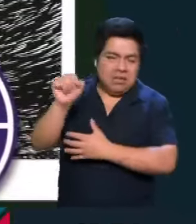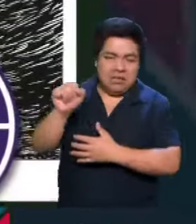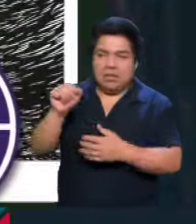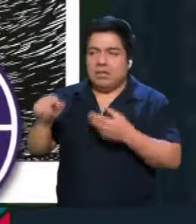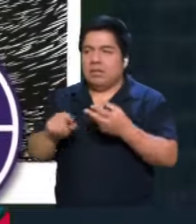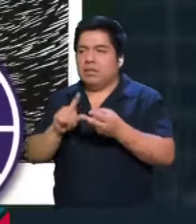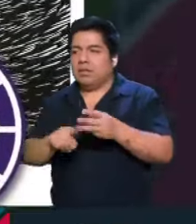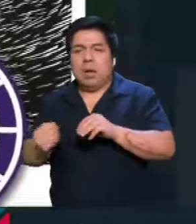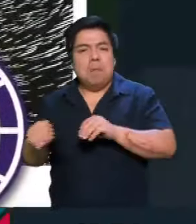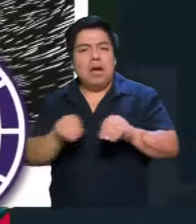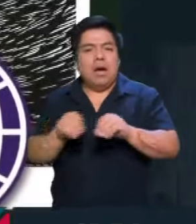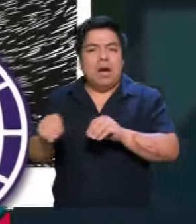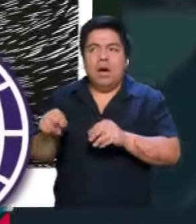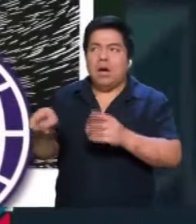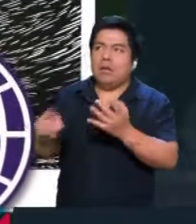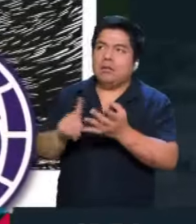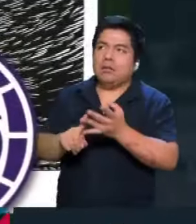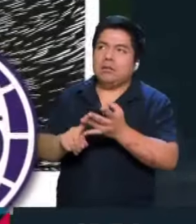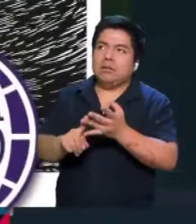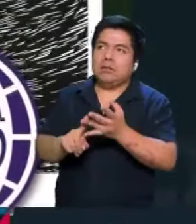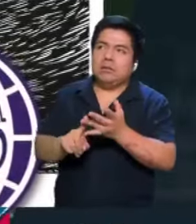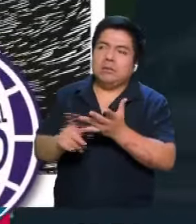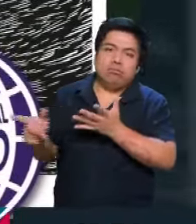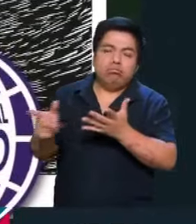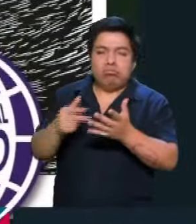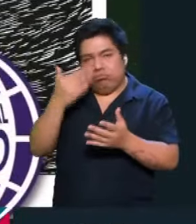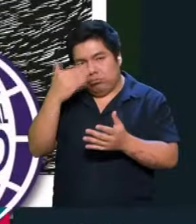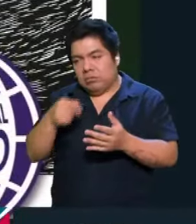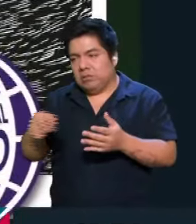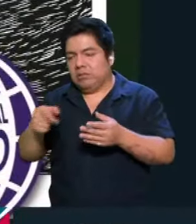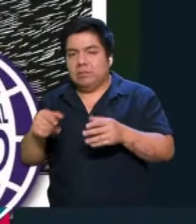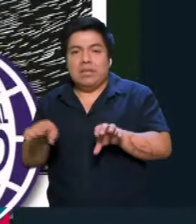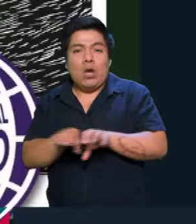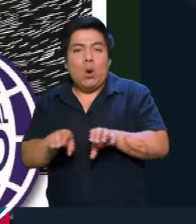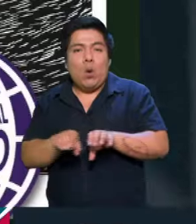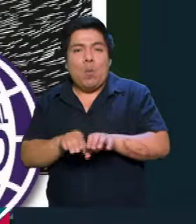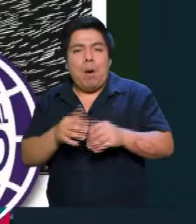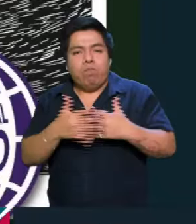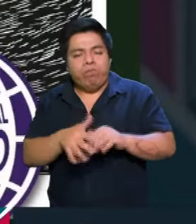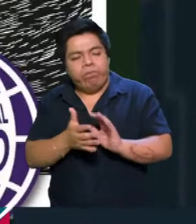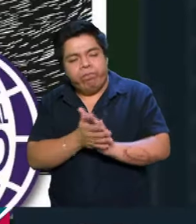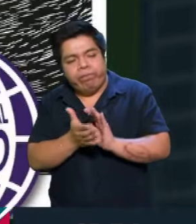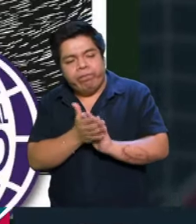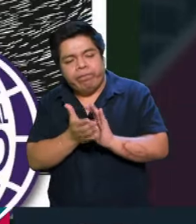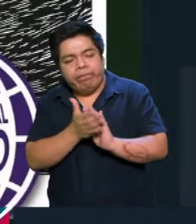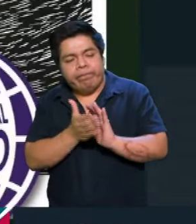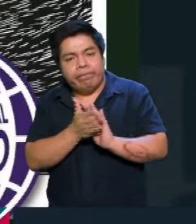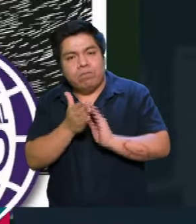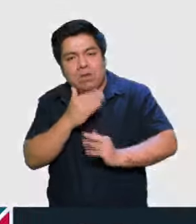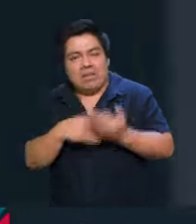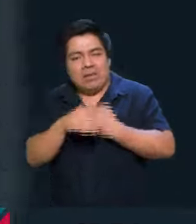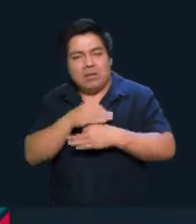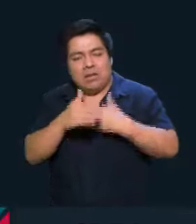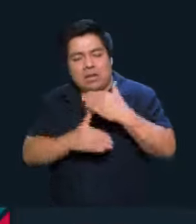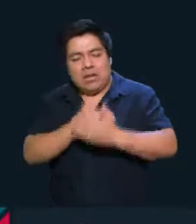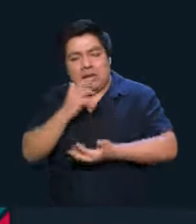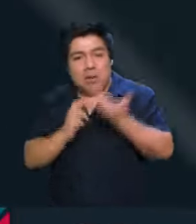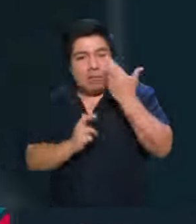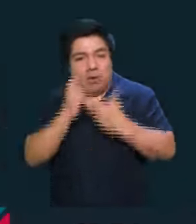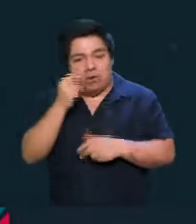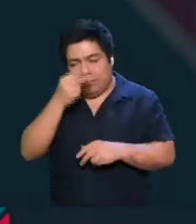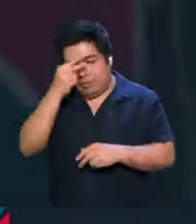los movimientos de lo que podía considerarse esa construcción del proceso revolucionario en México. Es